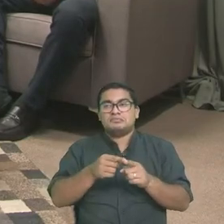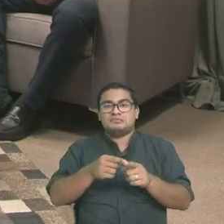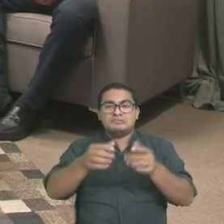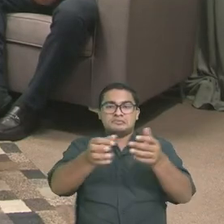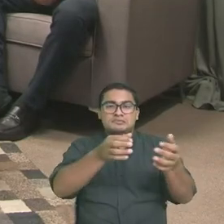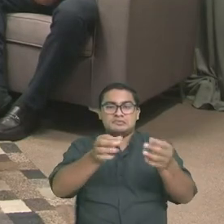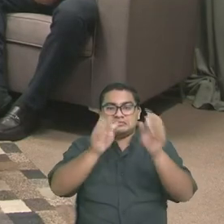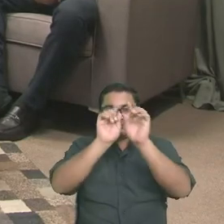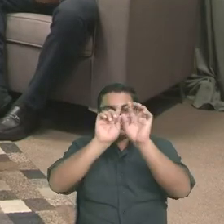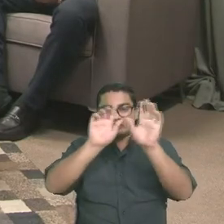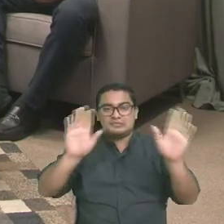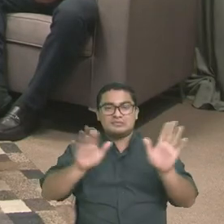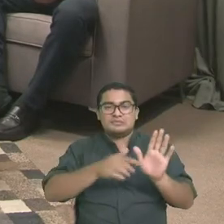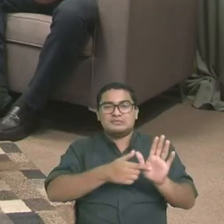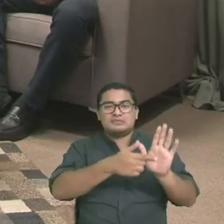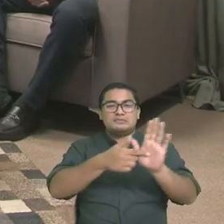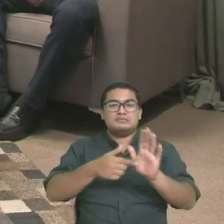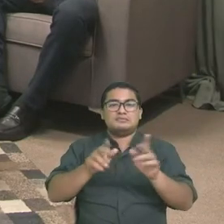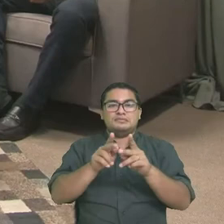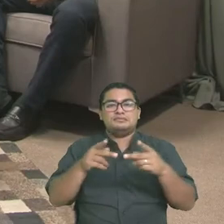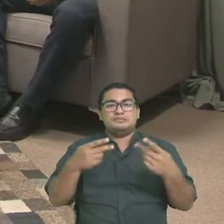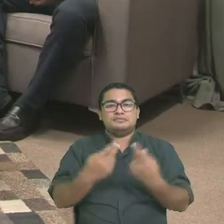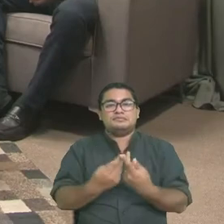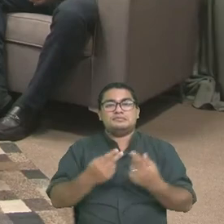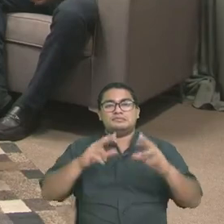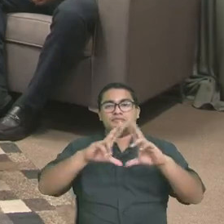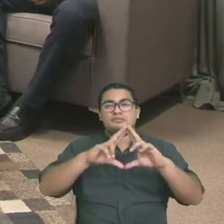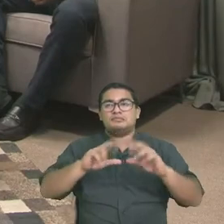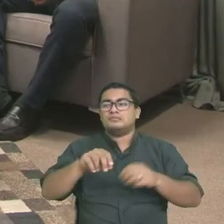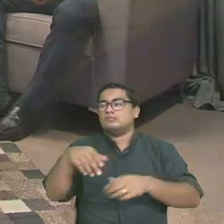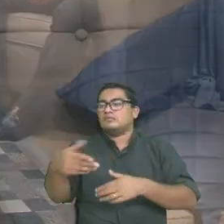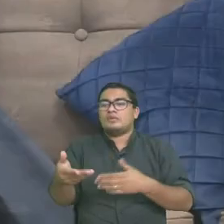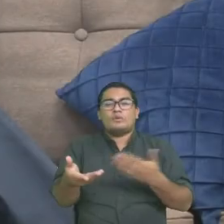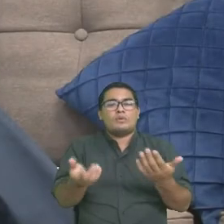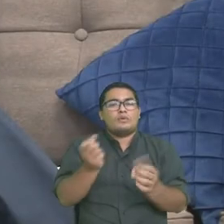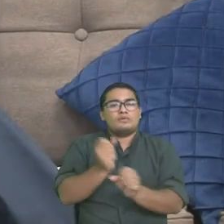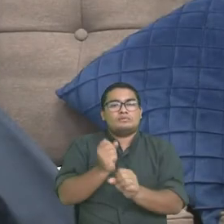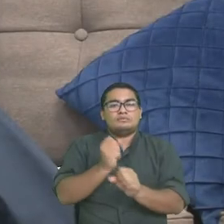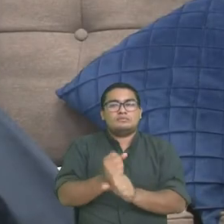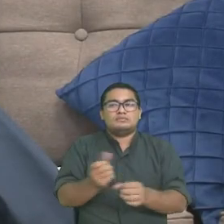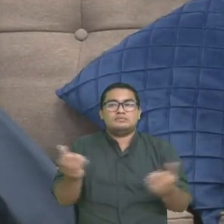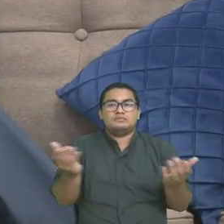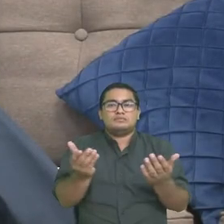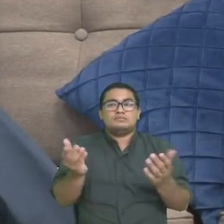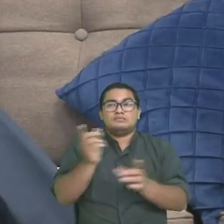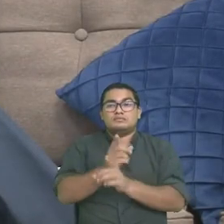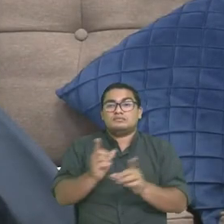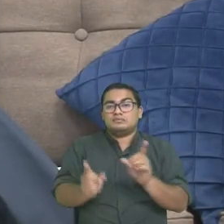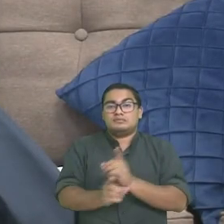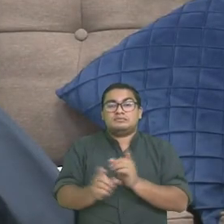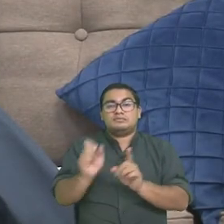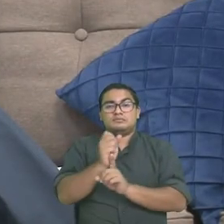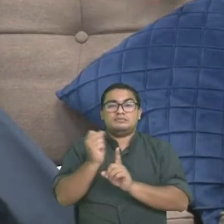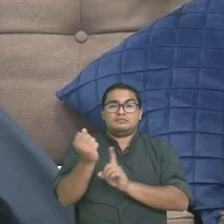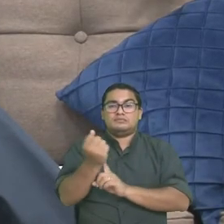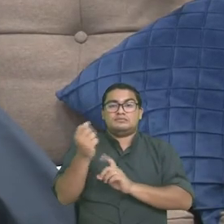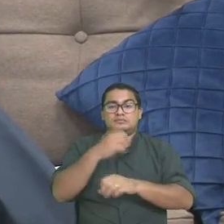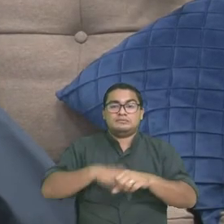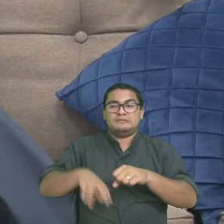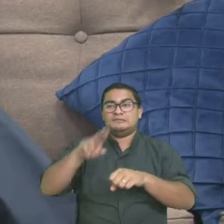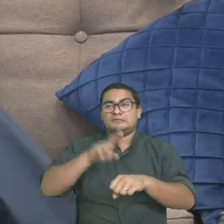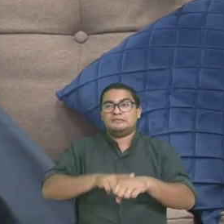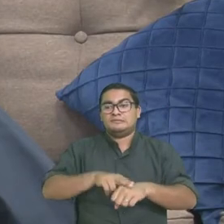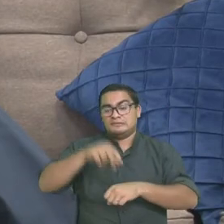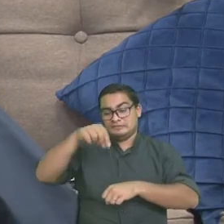aclarar y rendirle cuentas al pueblo de Nicaragua de cuál es la labor que tiene que ejercer una Asamblea Nacional como